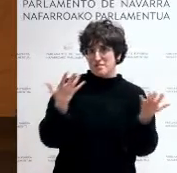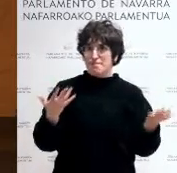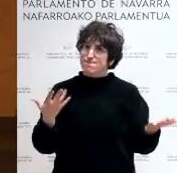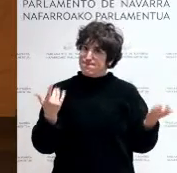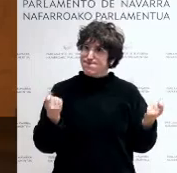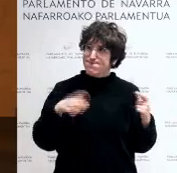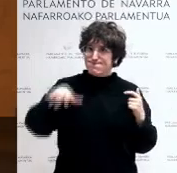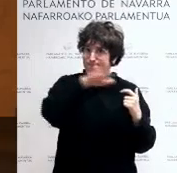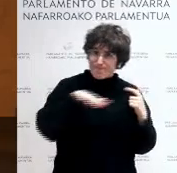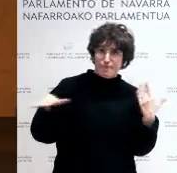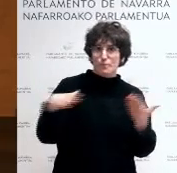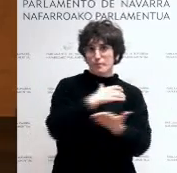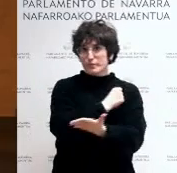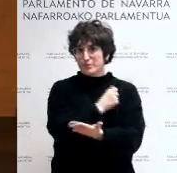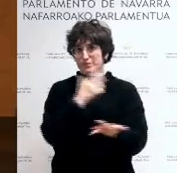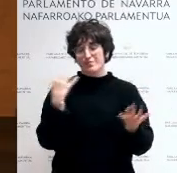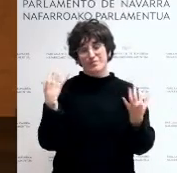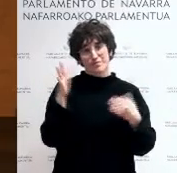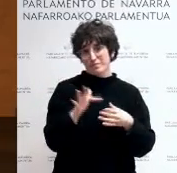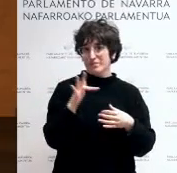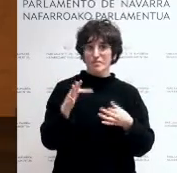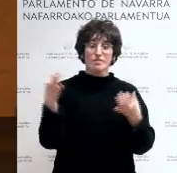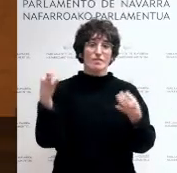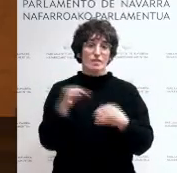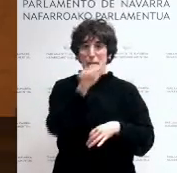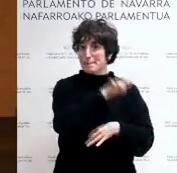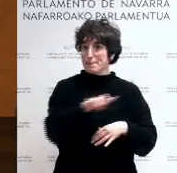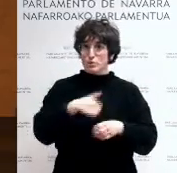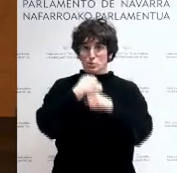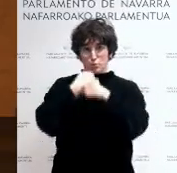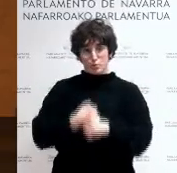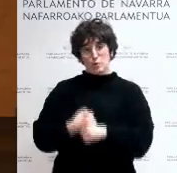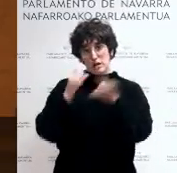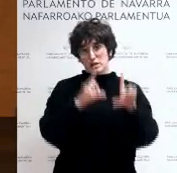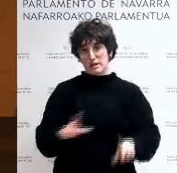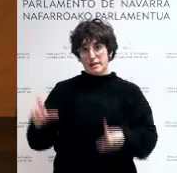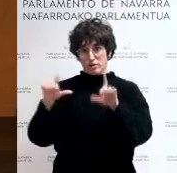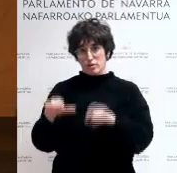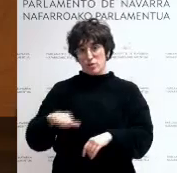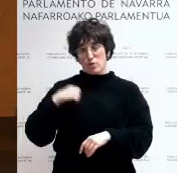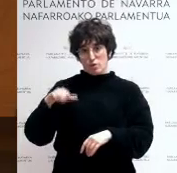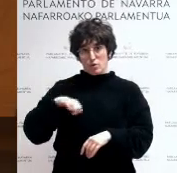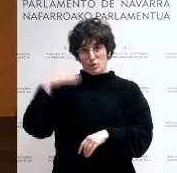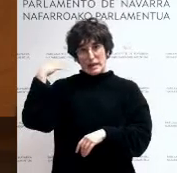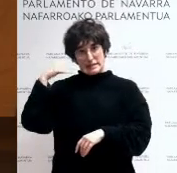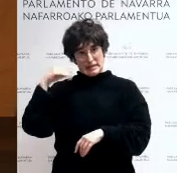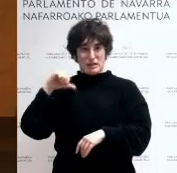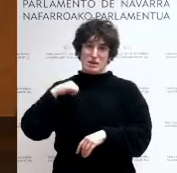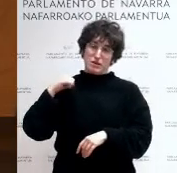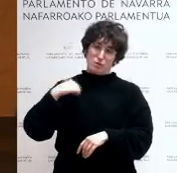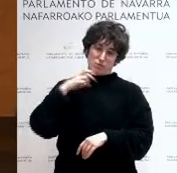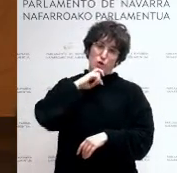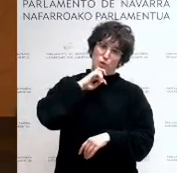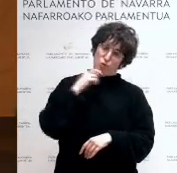presencia diaria y continuada de médicos especialistas, ya lo he dicho, de radiología, tanto en el Hospital Comarcal de Estella como en el Hospital Comarcal de